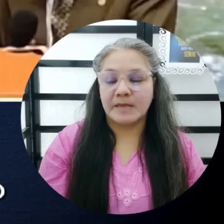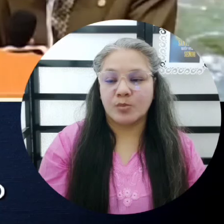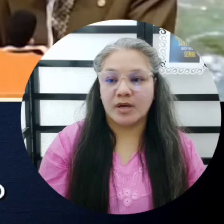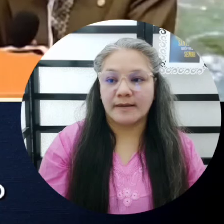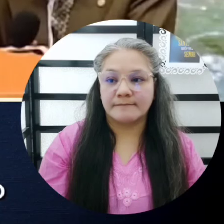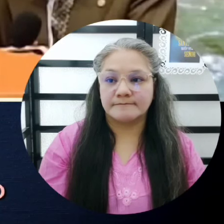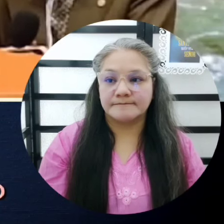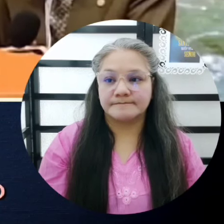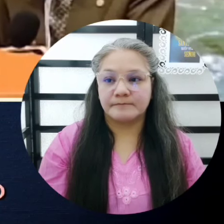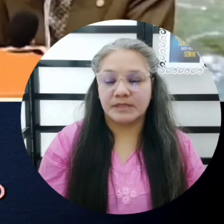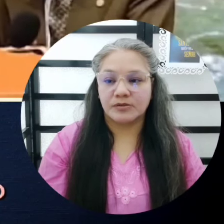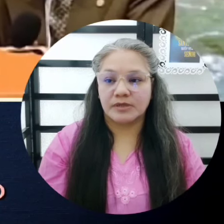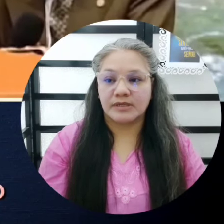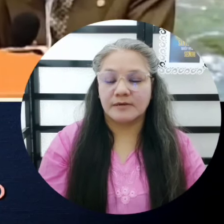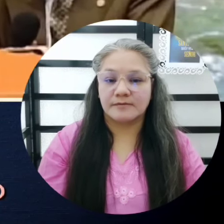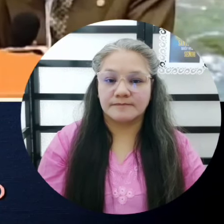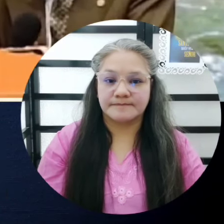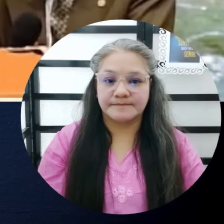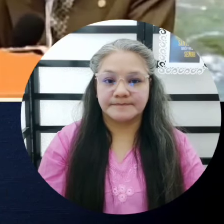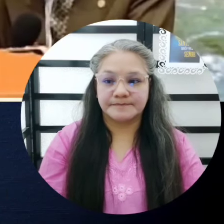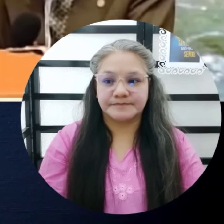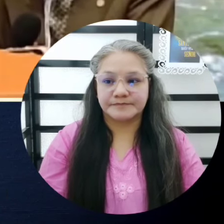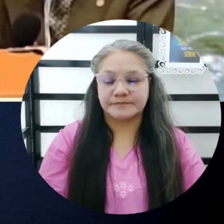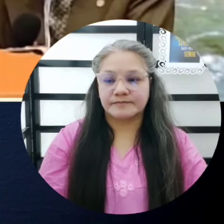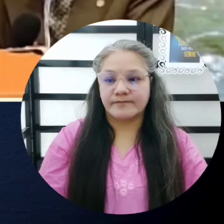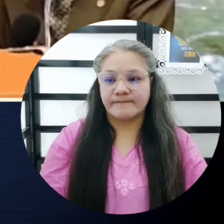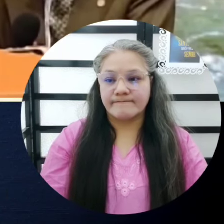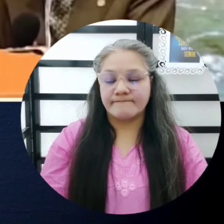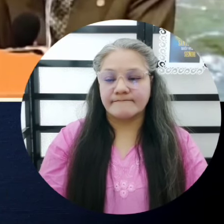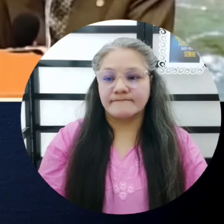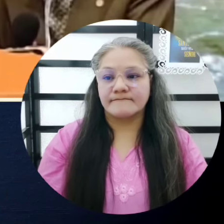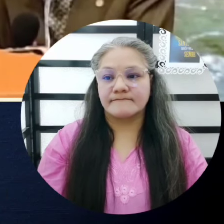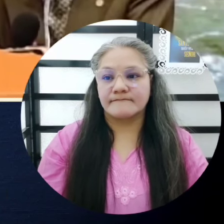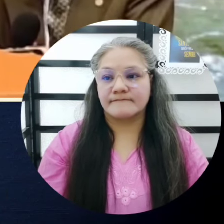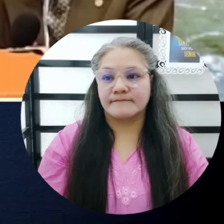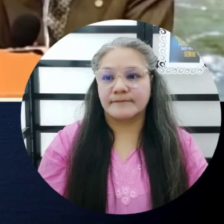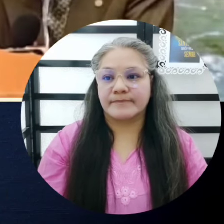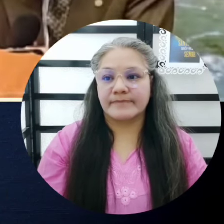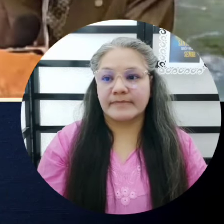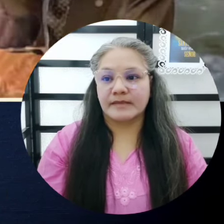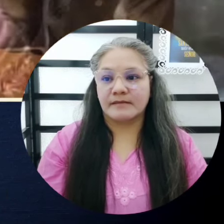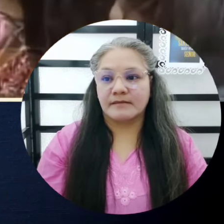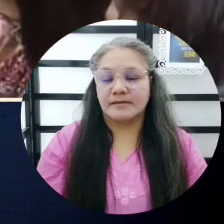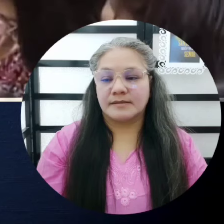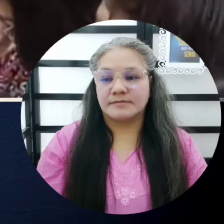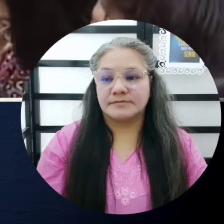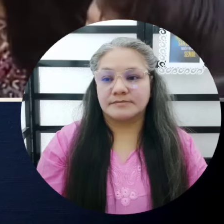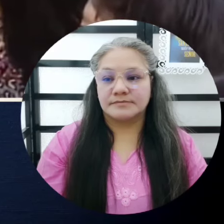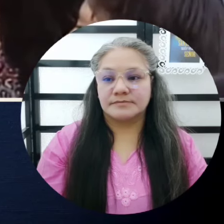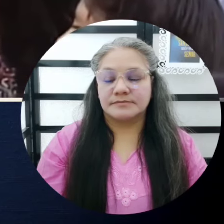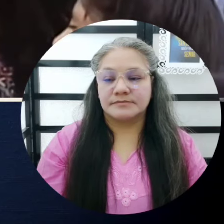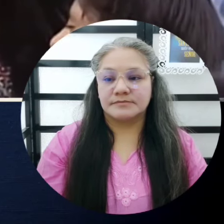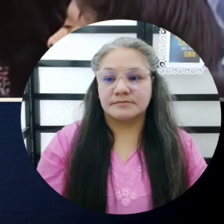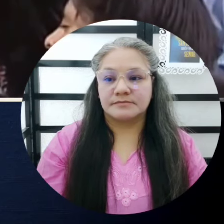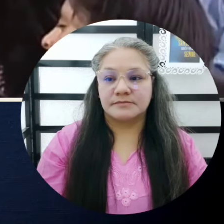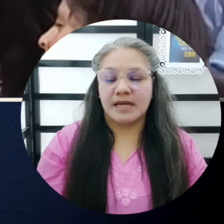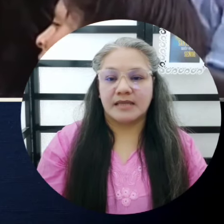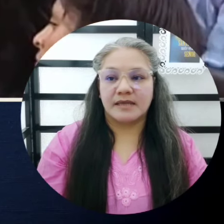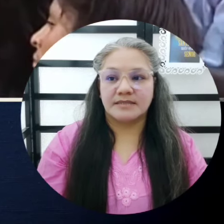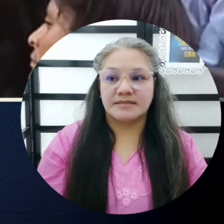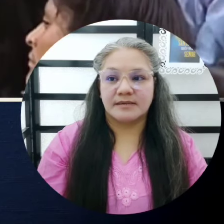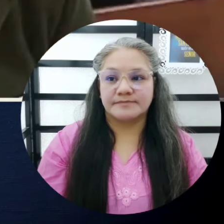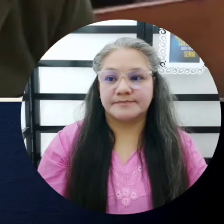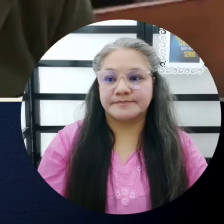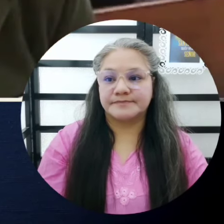¿Cómo se llamaba? Mardoqueo. Había criado a Adasa. ¿Cómo se